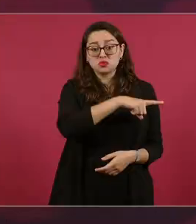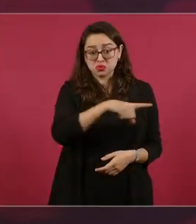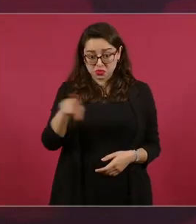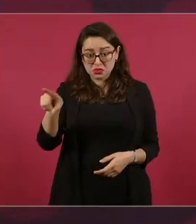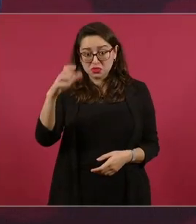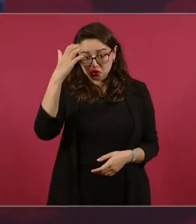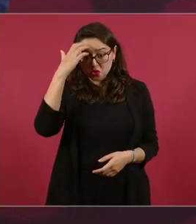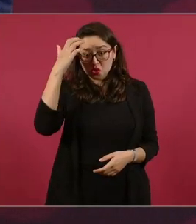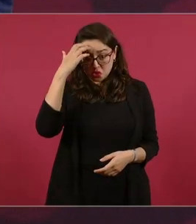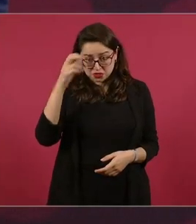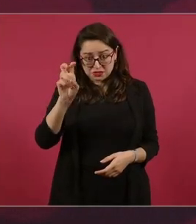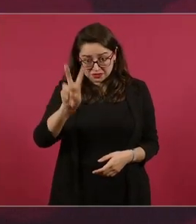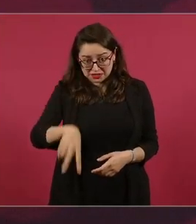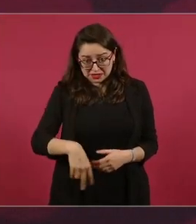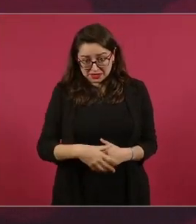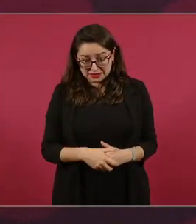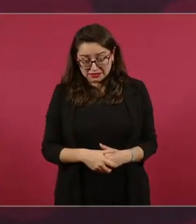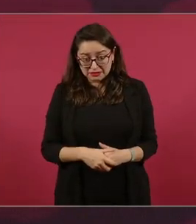No.